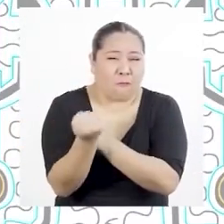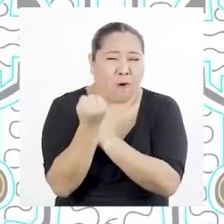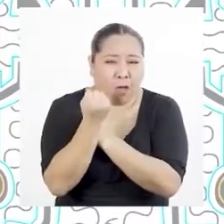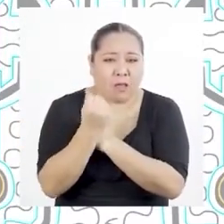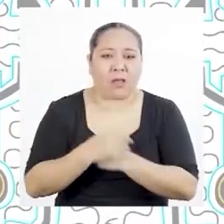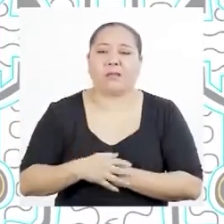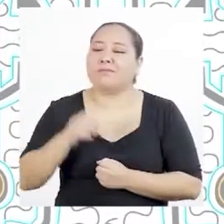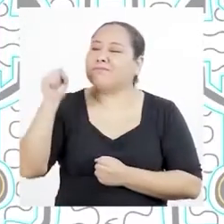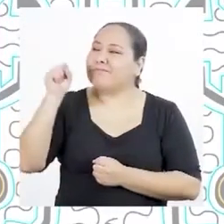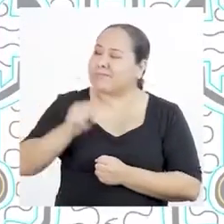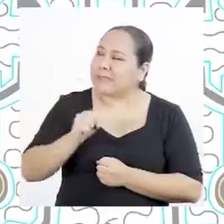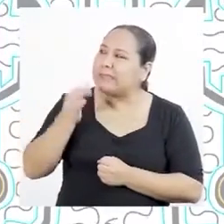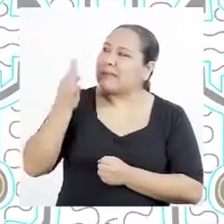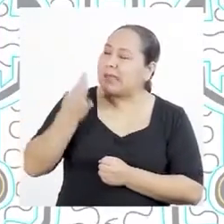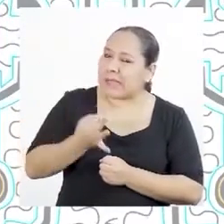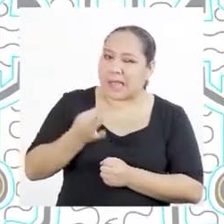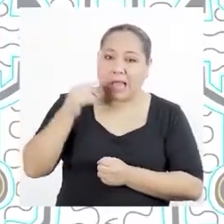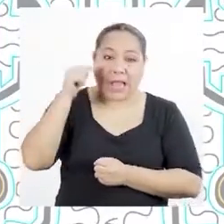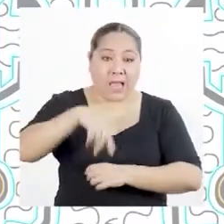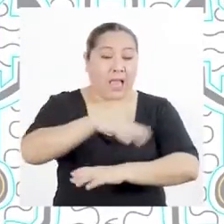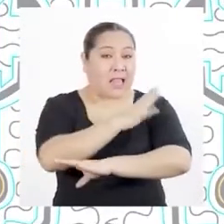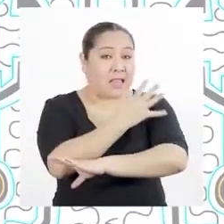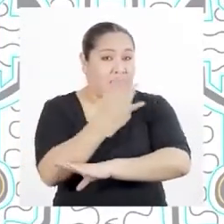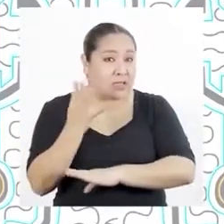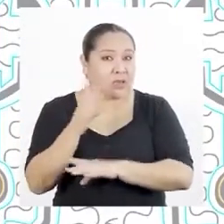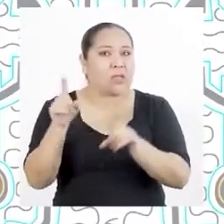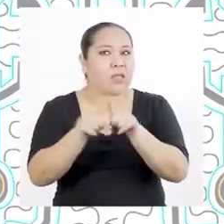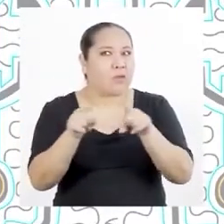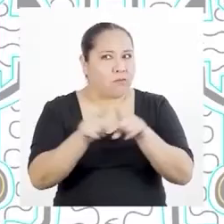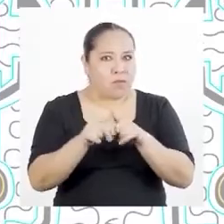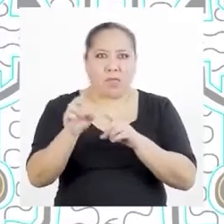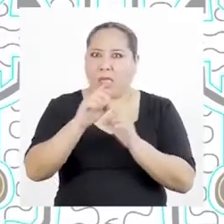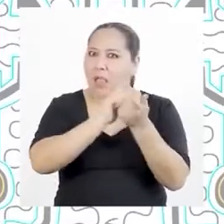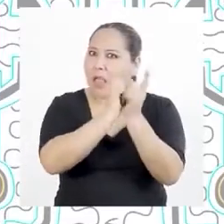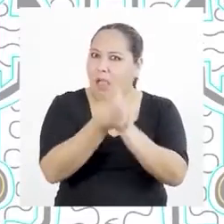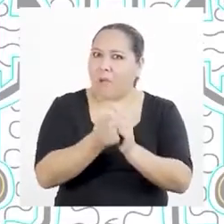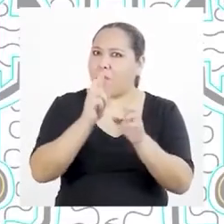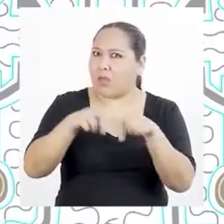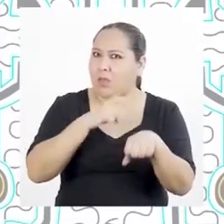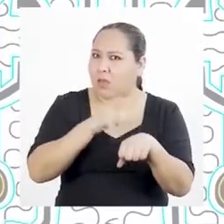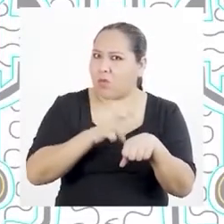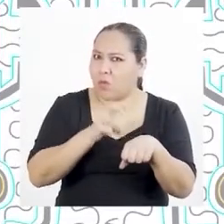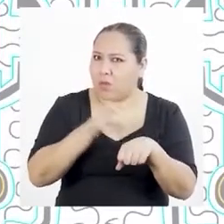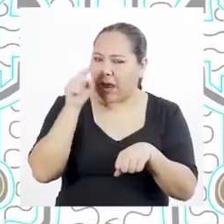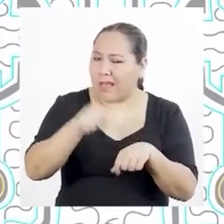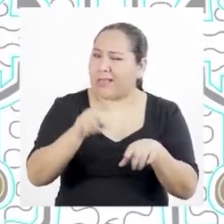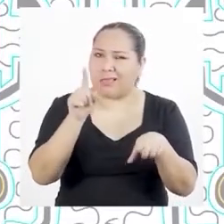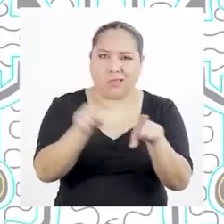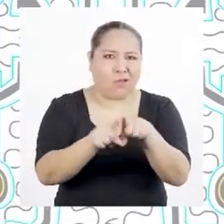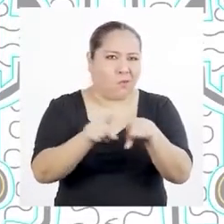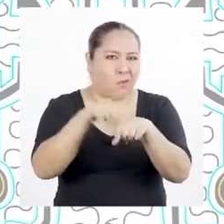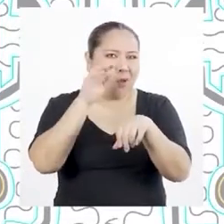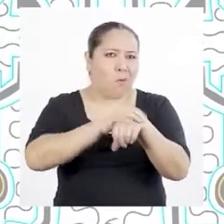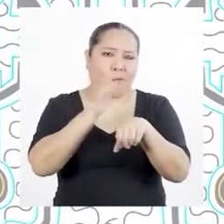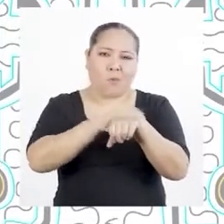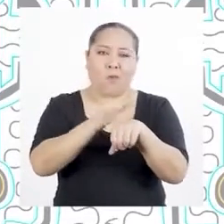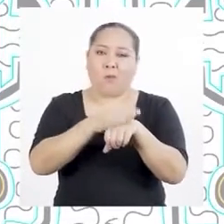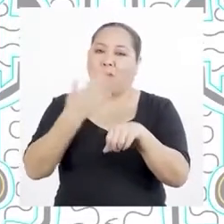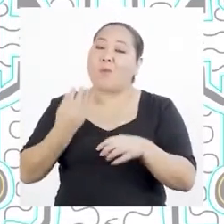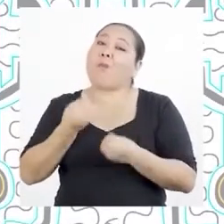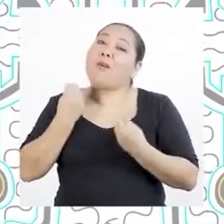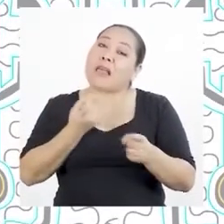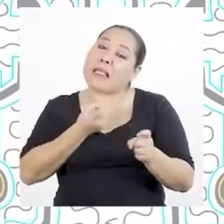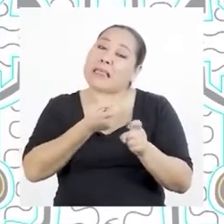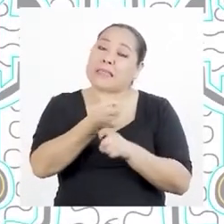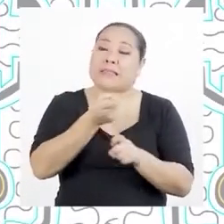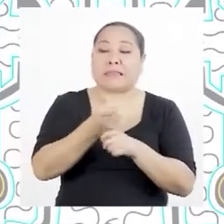¡Es cierto! Acá en la selva también hay fenómenos naturales para los que hay que prepararse porque afectan